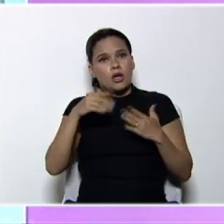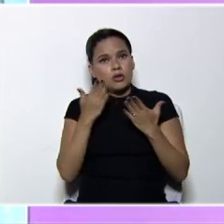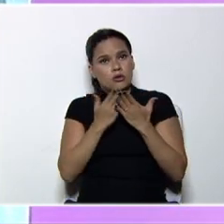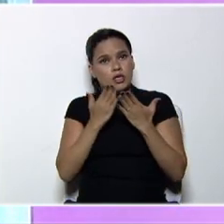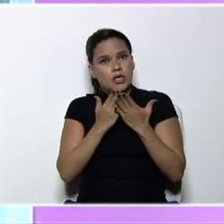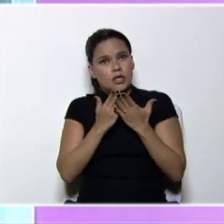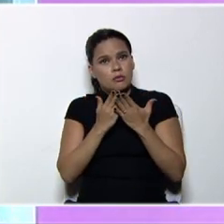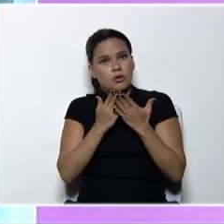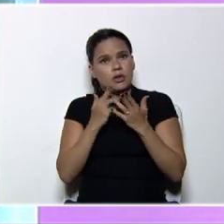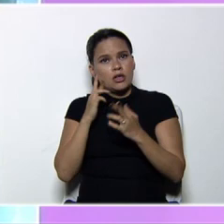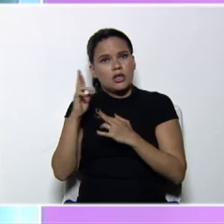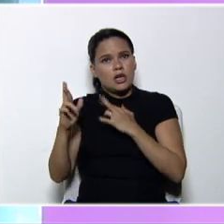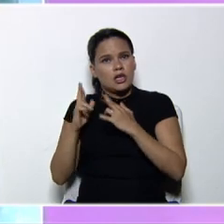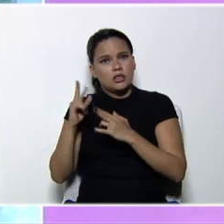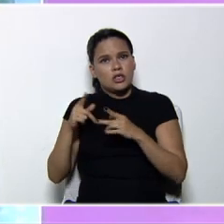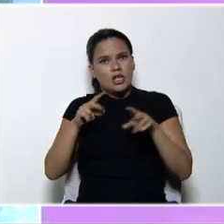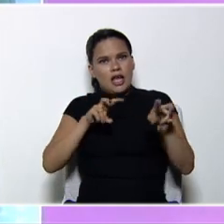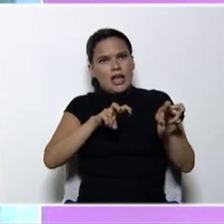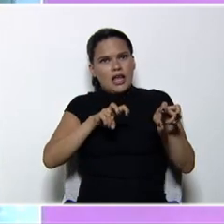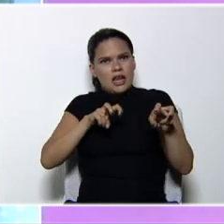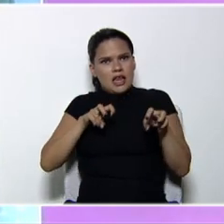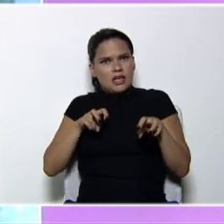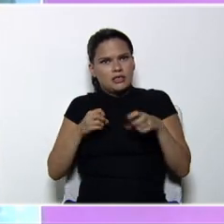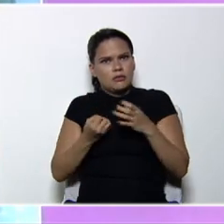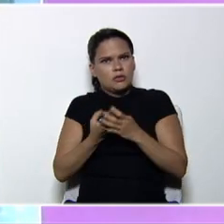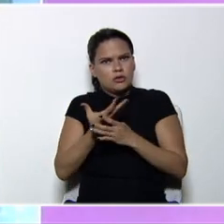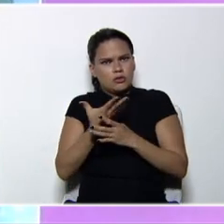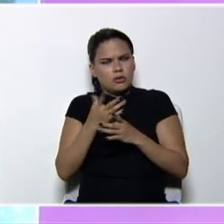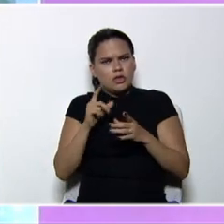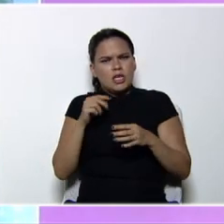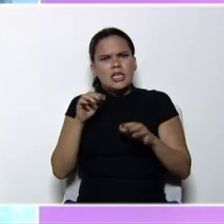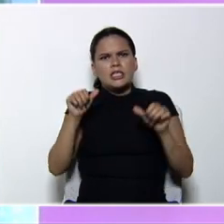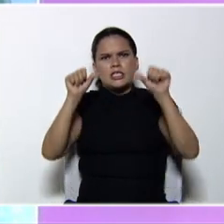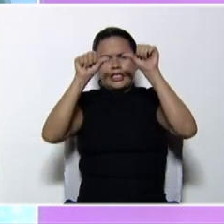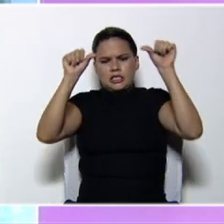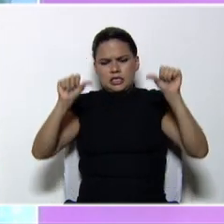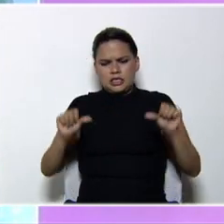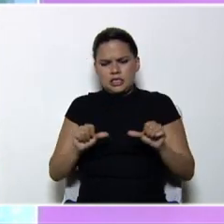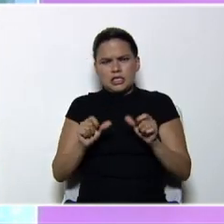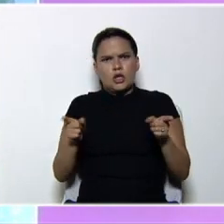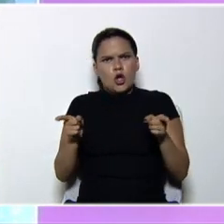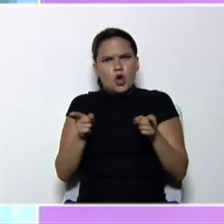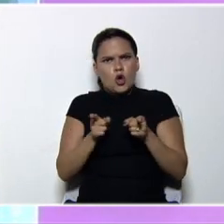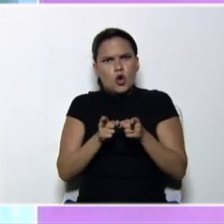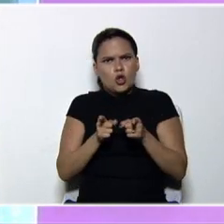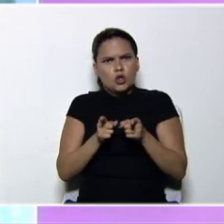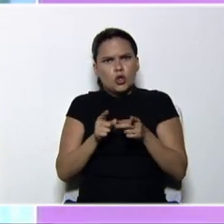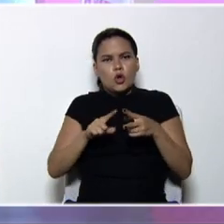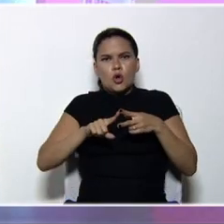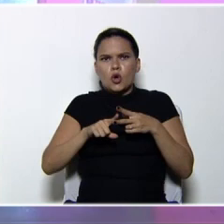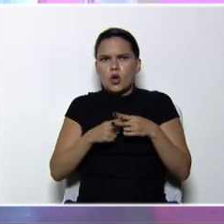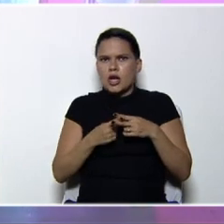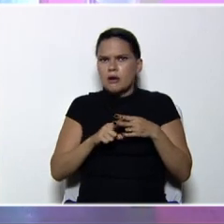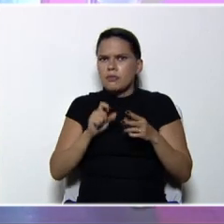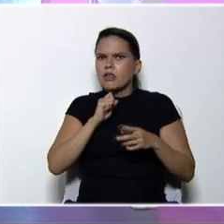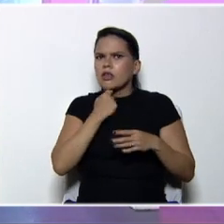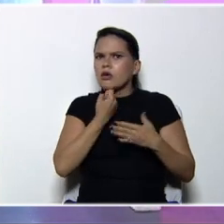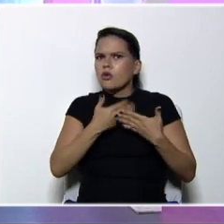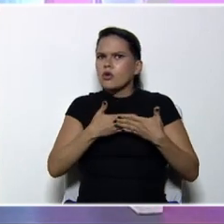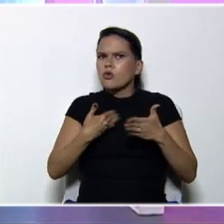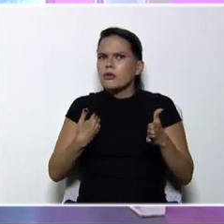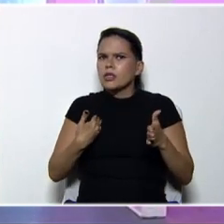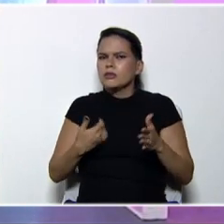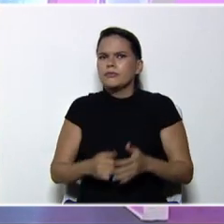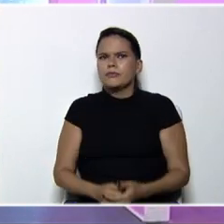el tema relacionado a la siembra de cultivos del ciclo corto con la herramienta de código abierto JClick Author.